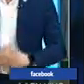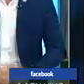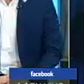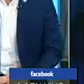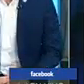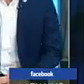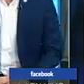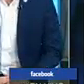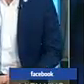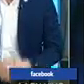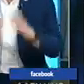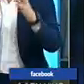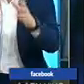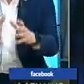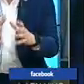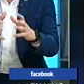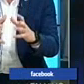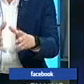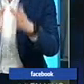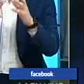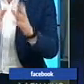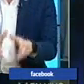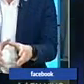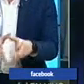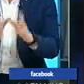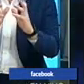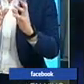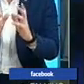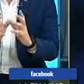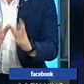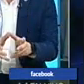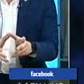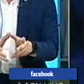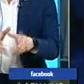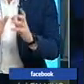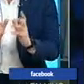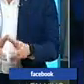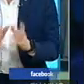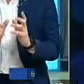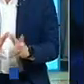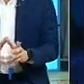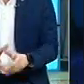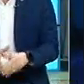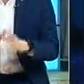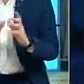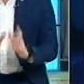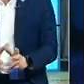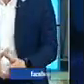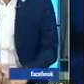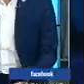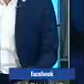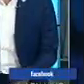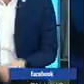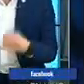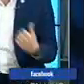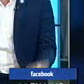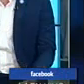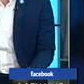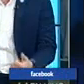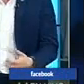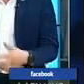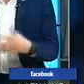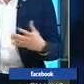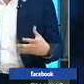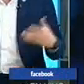no está dando resultados ¿qué tenemos que hacer? llegar y transformar ponerlo al servicio de los salvadoreños con